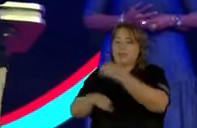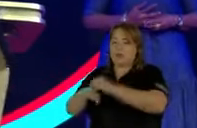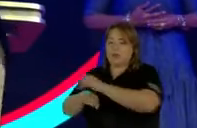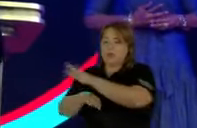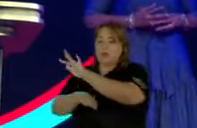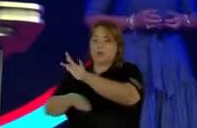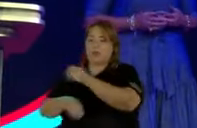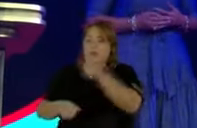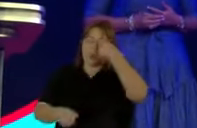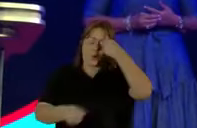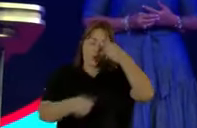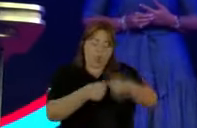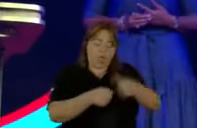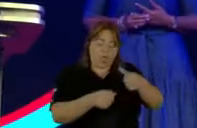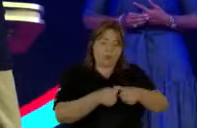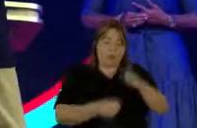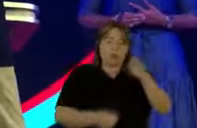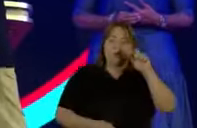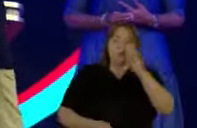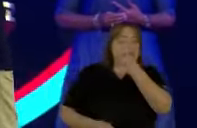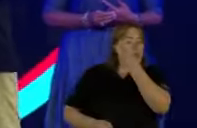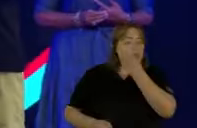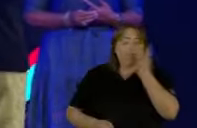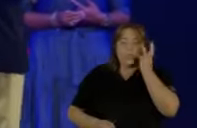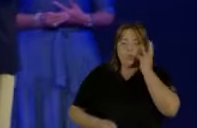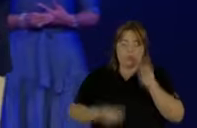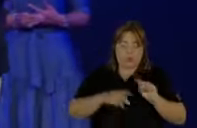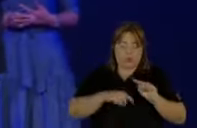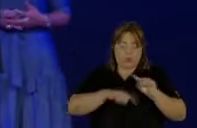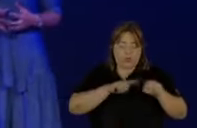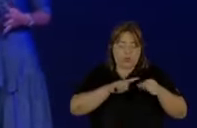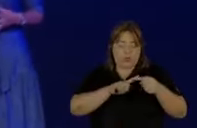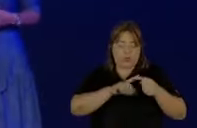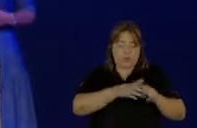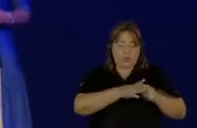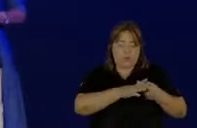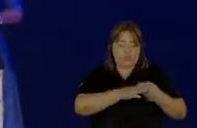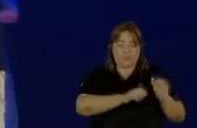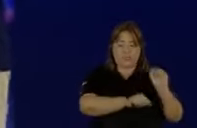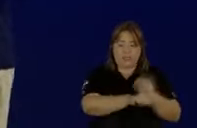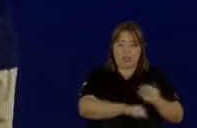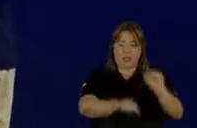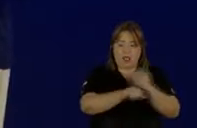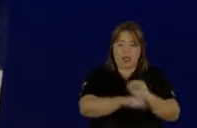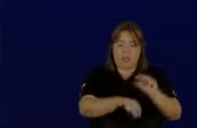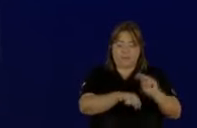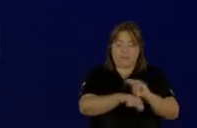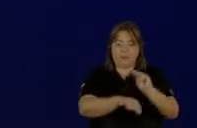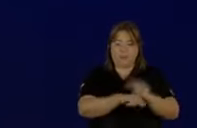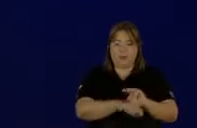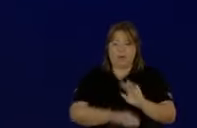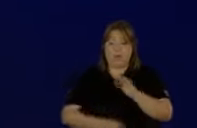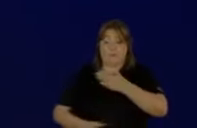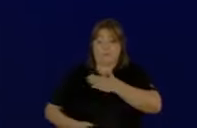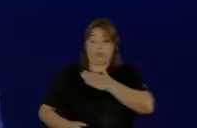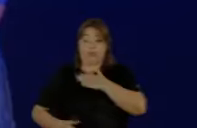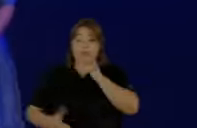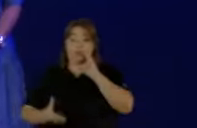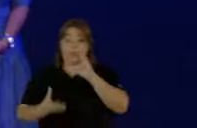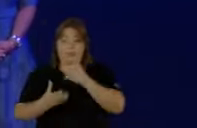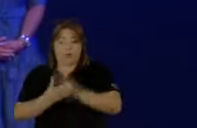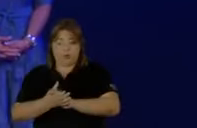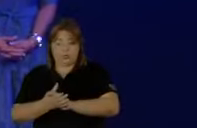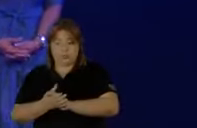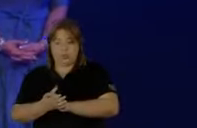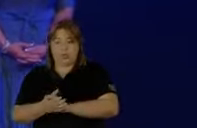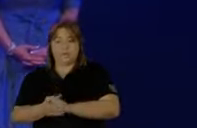Y recuerdo, pastora, cuando empecé a trabajar con el ministerio, mi esposa, que es mi hermana